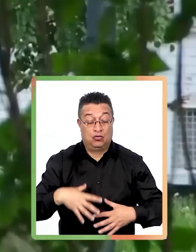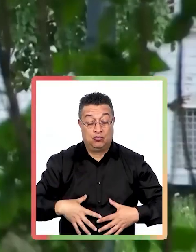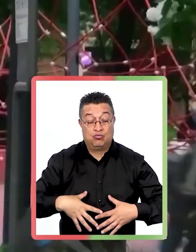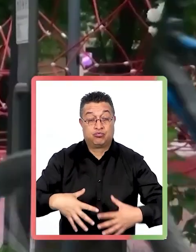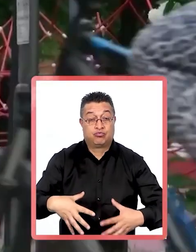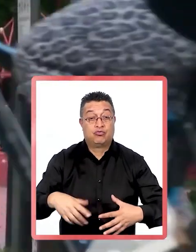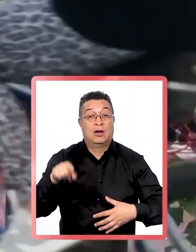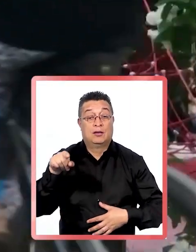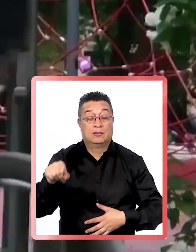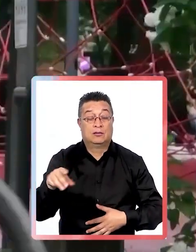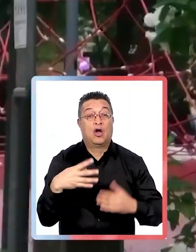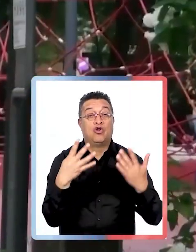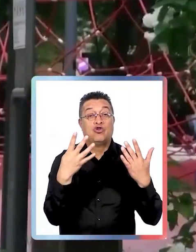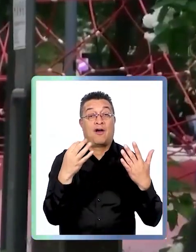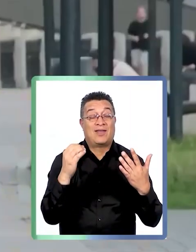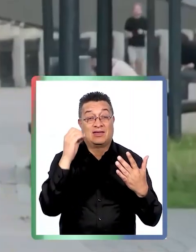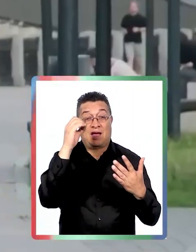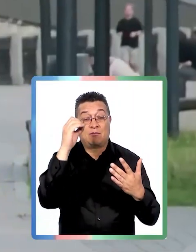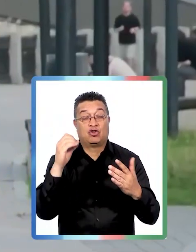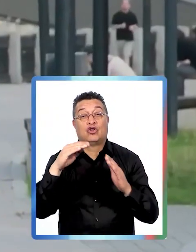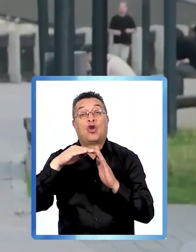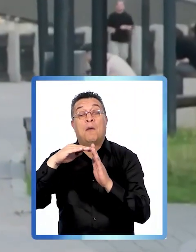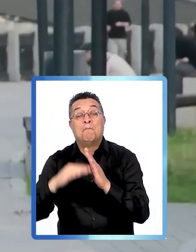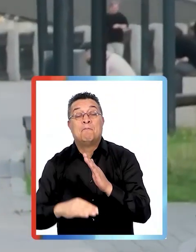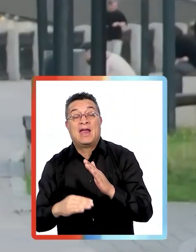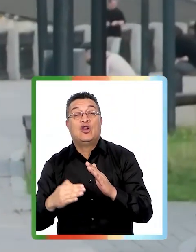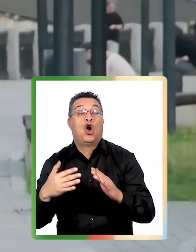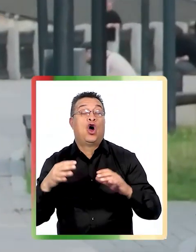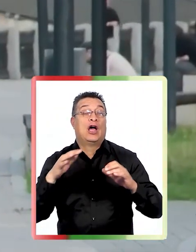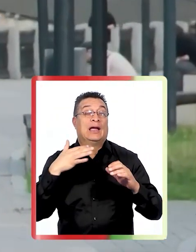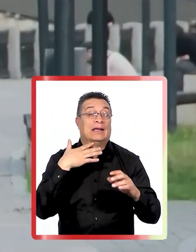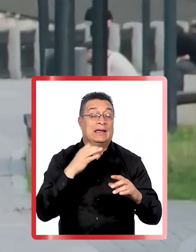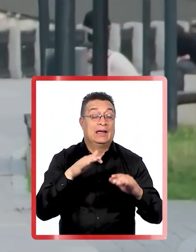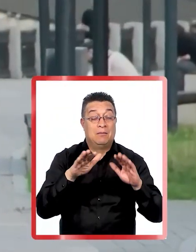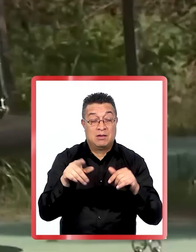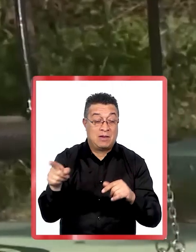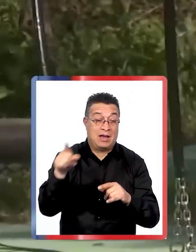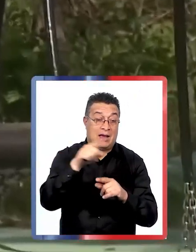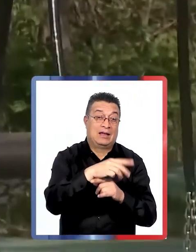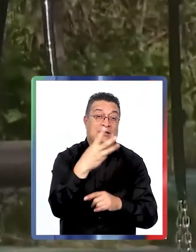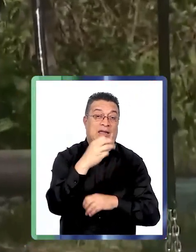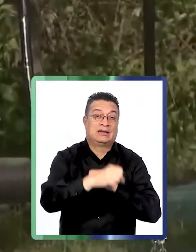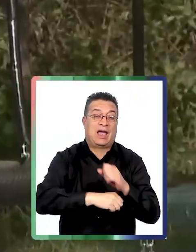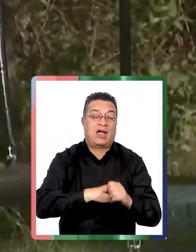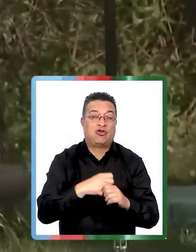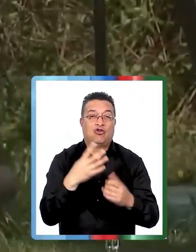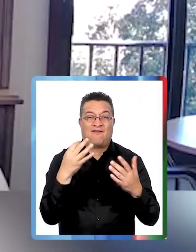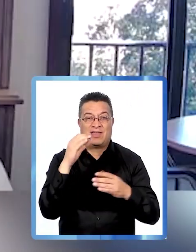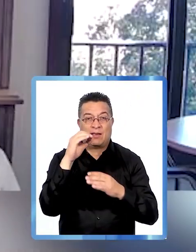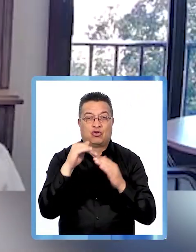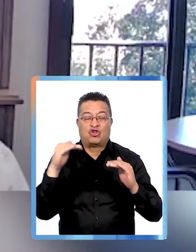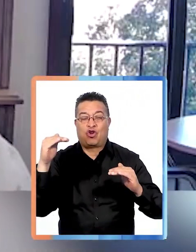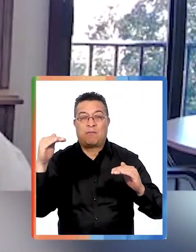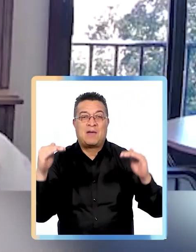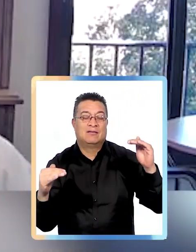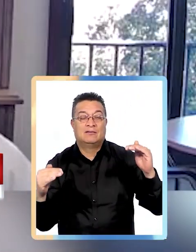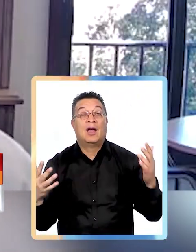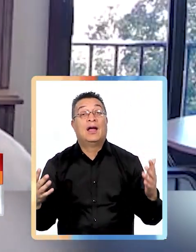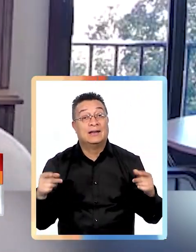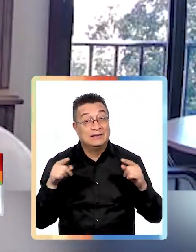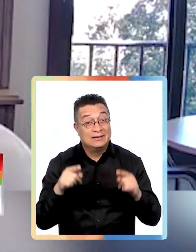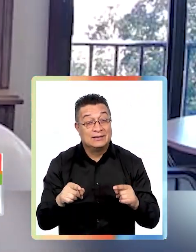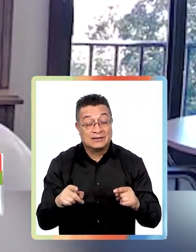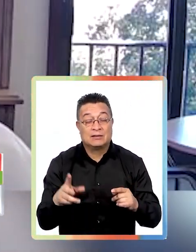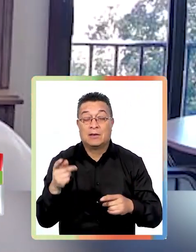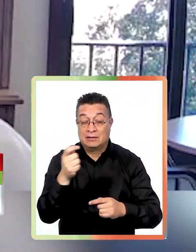su fertilidad es un 90% menor que la fertilidad que esa misma mujer tuvo a los 30 años. Entonces, el tratamiento